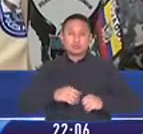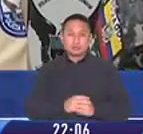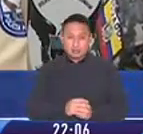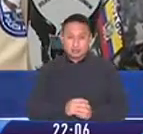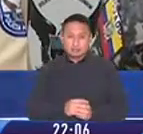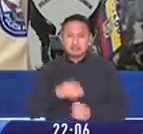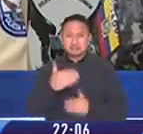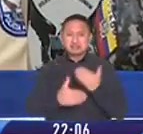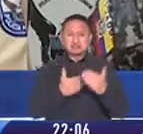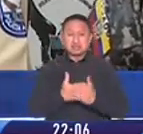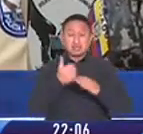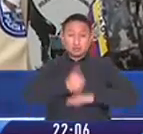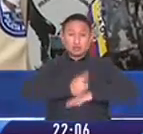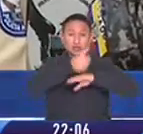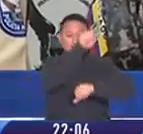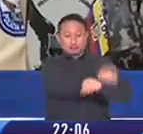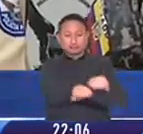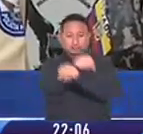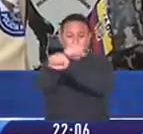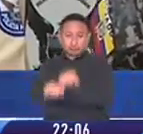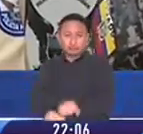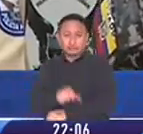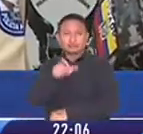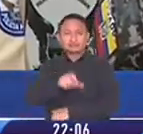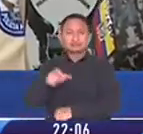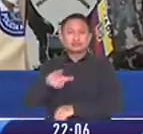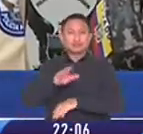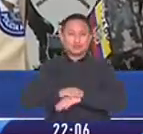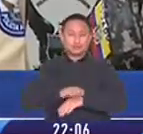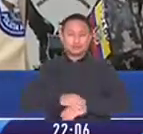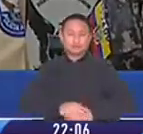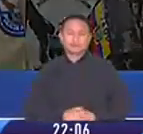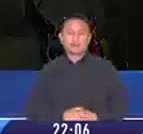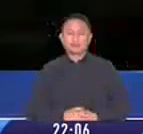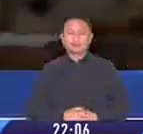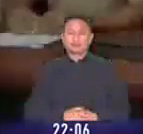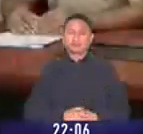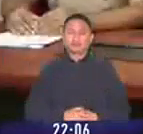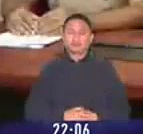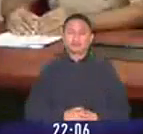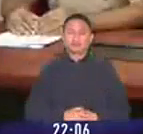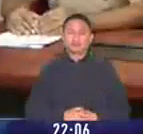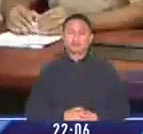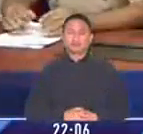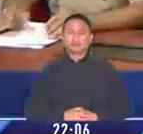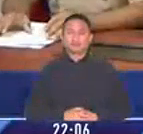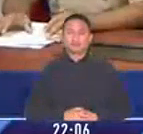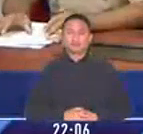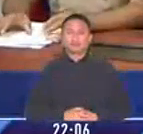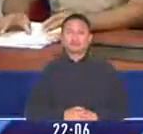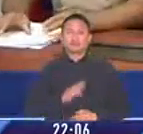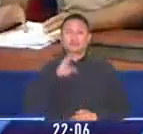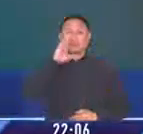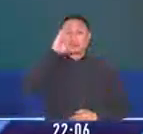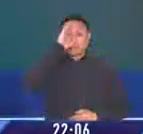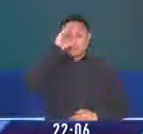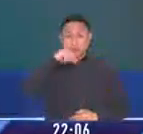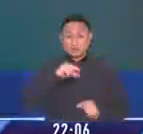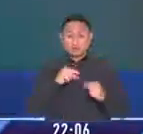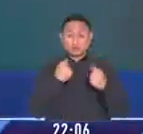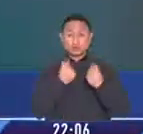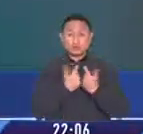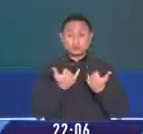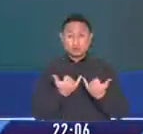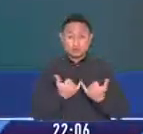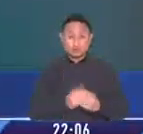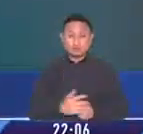para poner a órdenes de las autoridades a las personas que son responsables de estos hechos. Según los miembros del orden, las bandas criminales se sienten